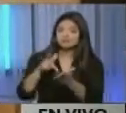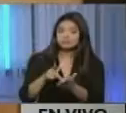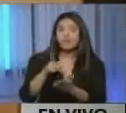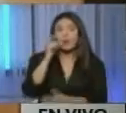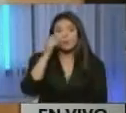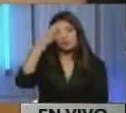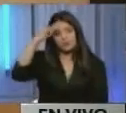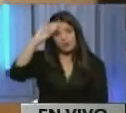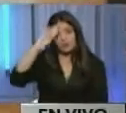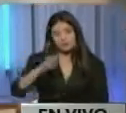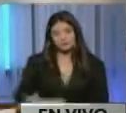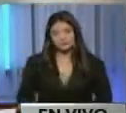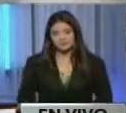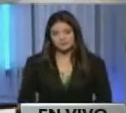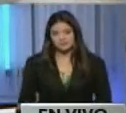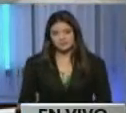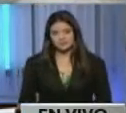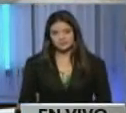de Cuba.